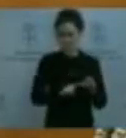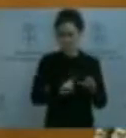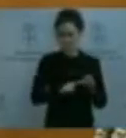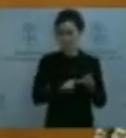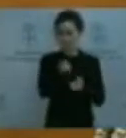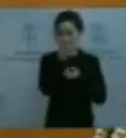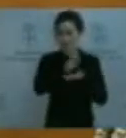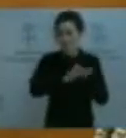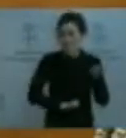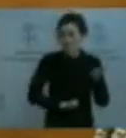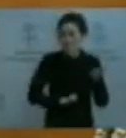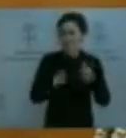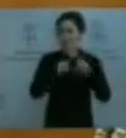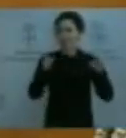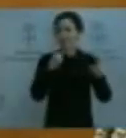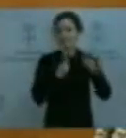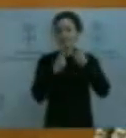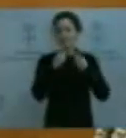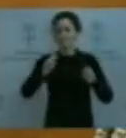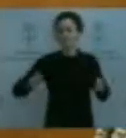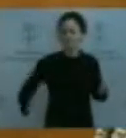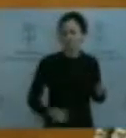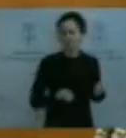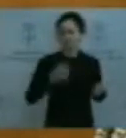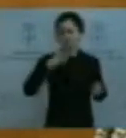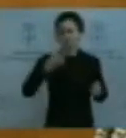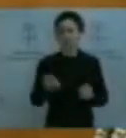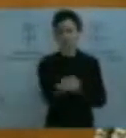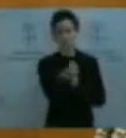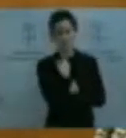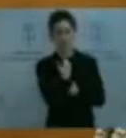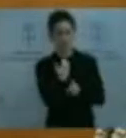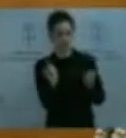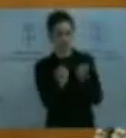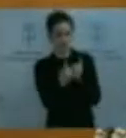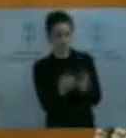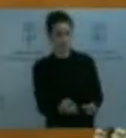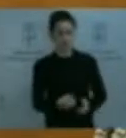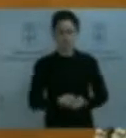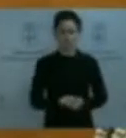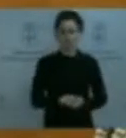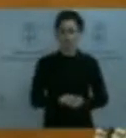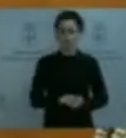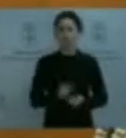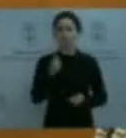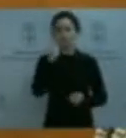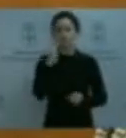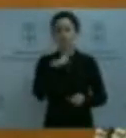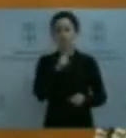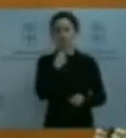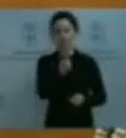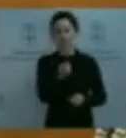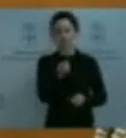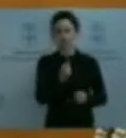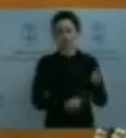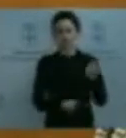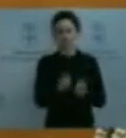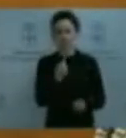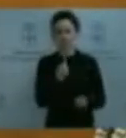que ustedes nos remitirán a la mayor brevedad posible. Pero mire, le voy a decir algo que me preocupa, señor consejero, y mucho. Me preocupa y mucho.